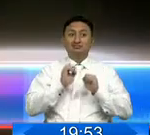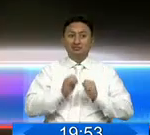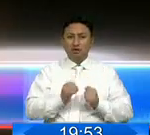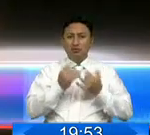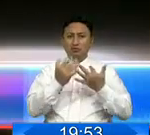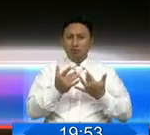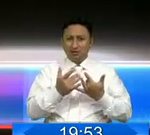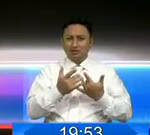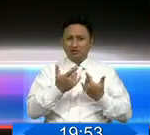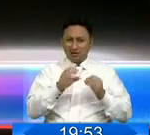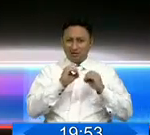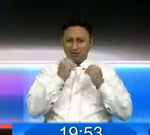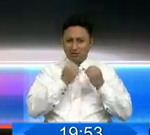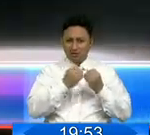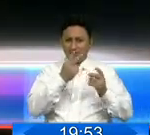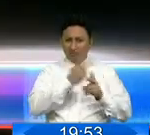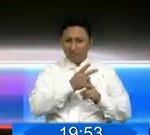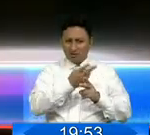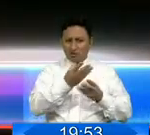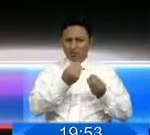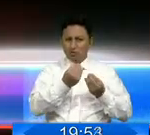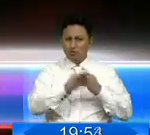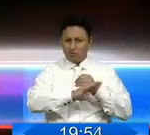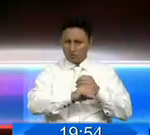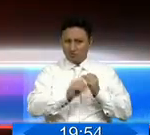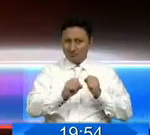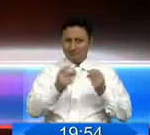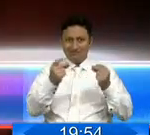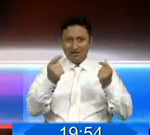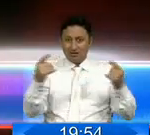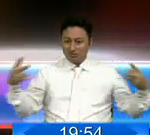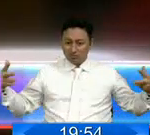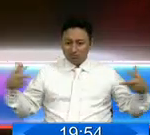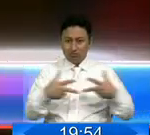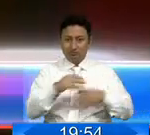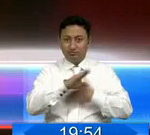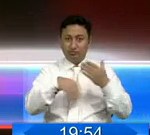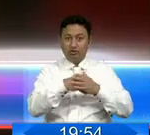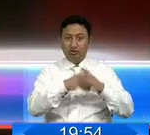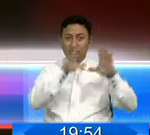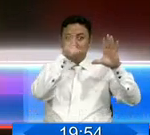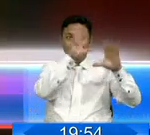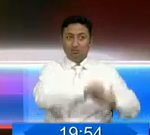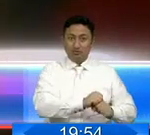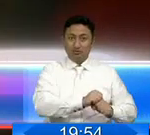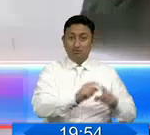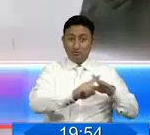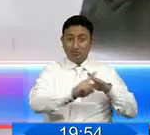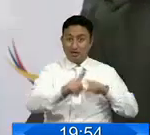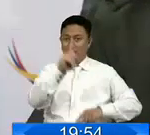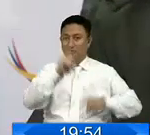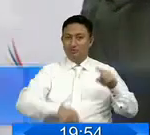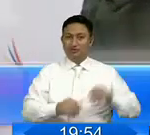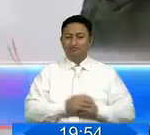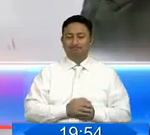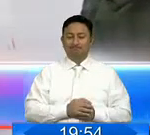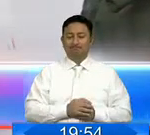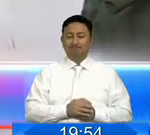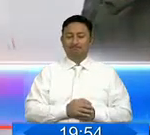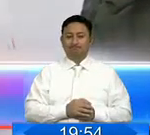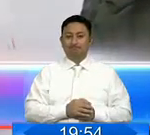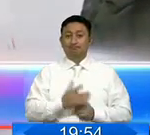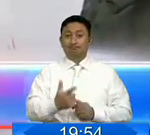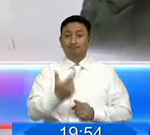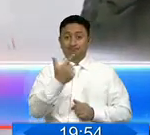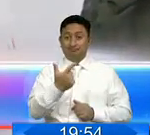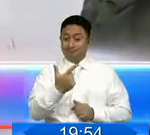banda responsable de una serie de robos a gasolineras se activaron y los sospechosos no se fueron muy lejos. No tenemos al momento armas